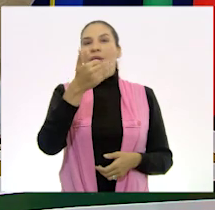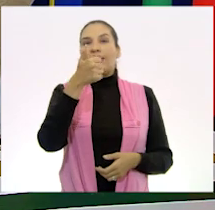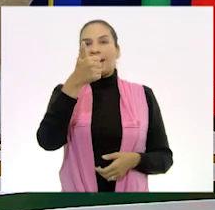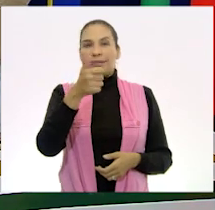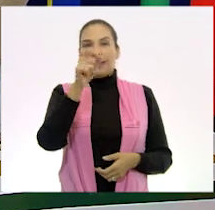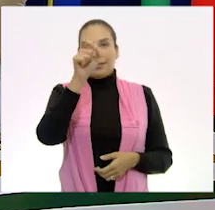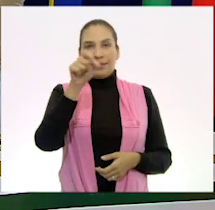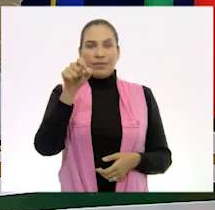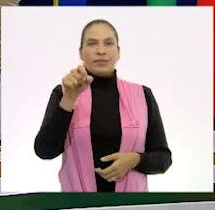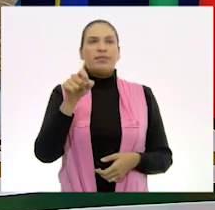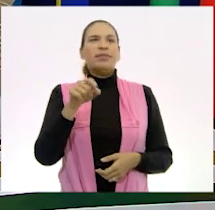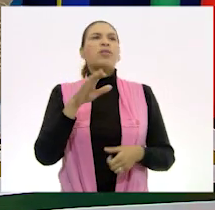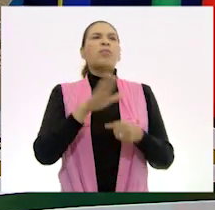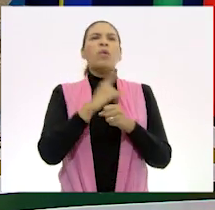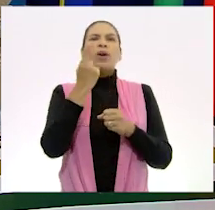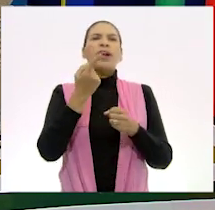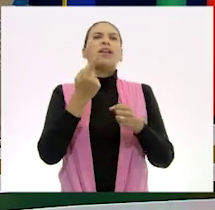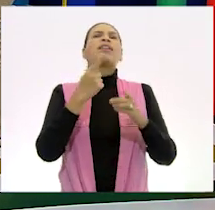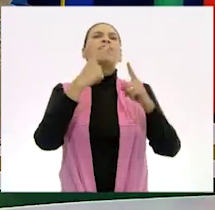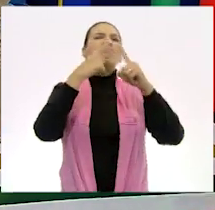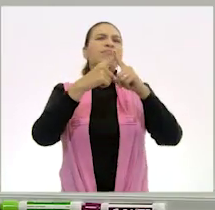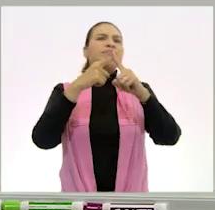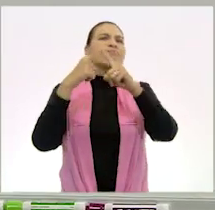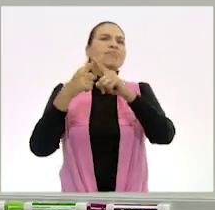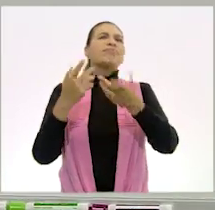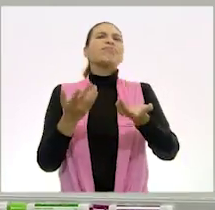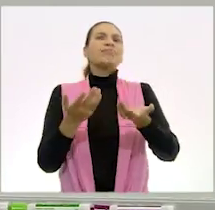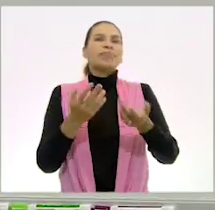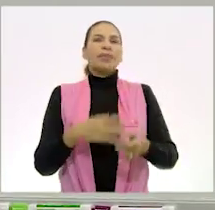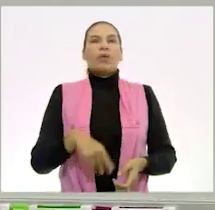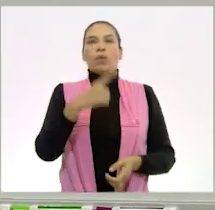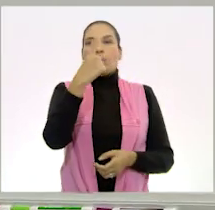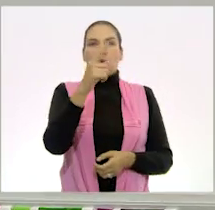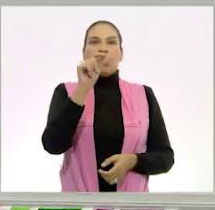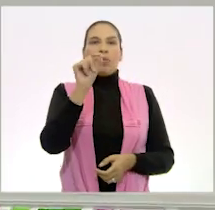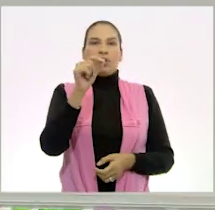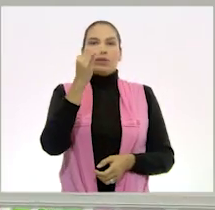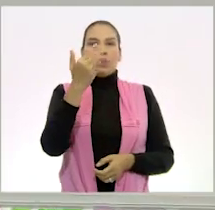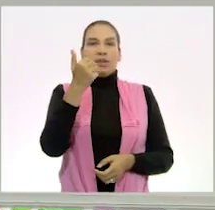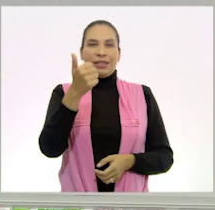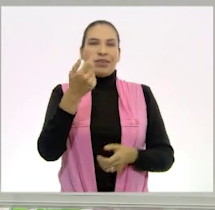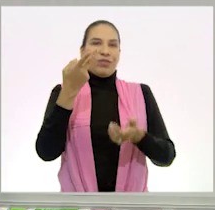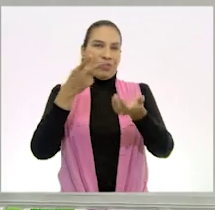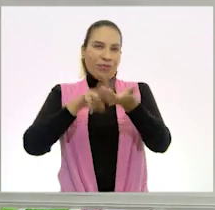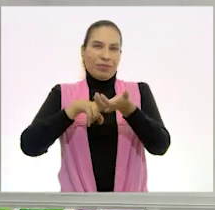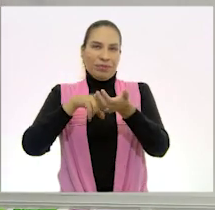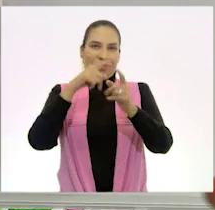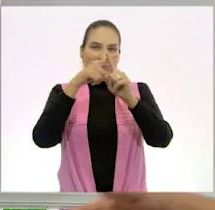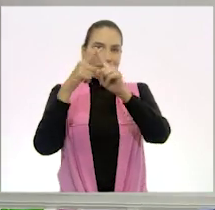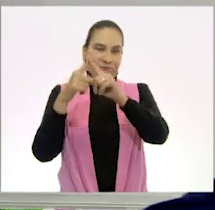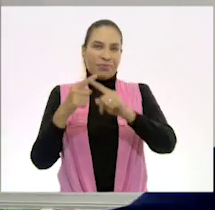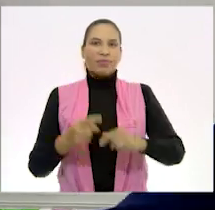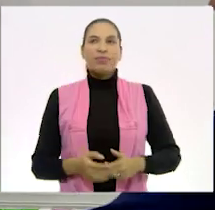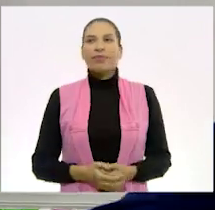1.56. ¿Y por qué lo vamos a multiplicar, Ale? Por 1.56. Muy bien.